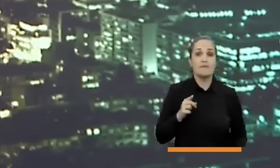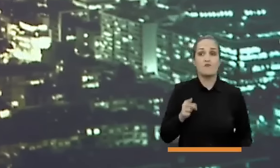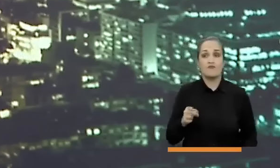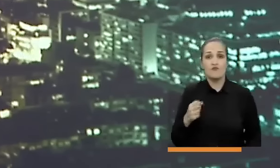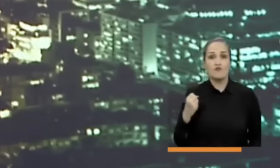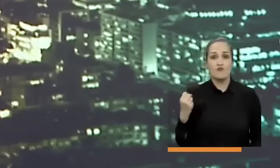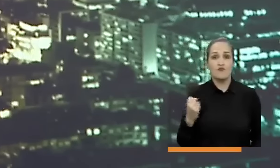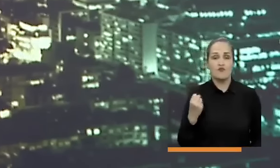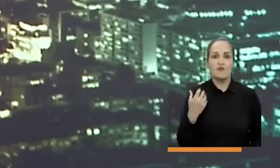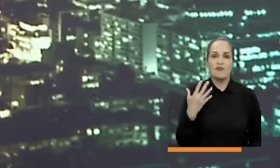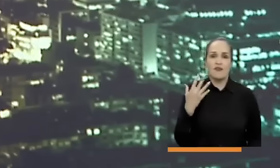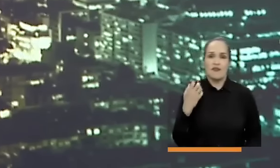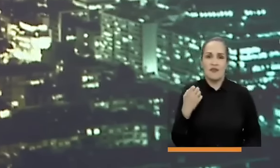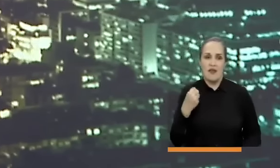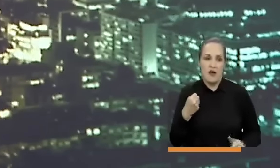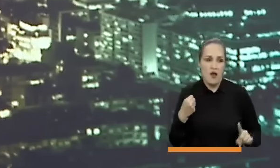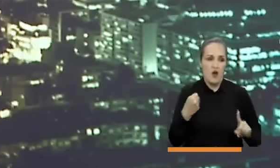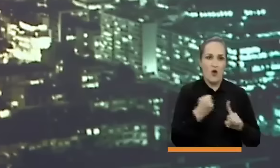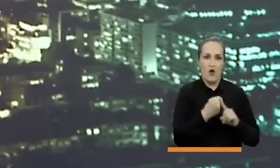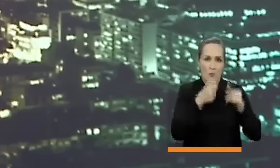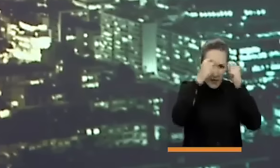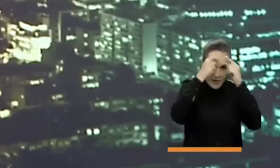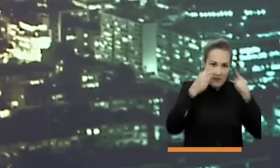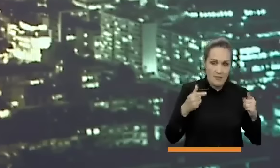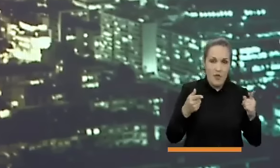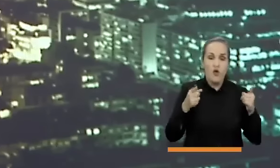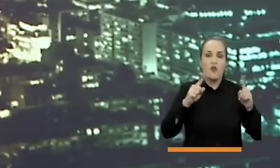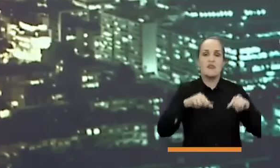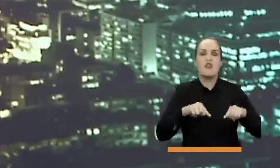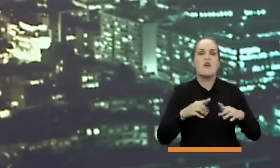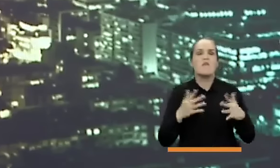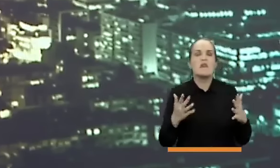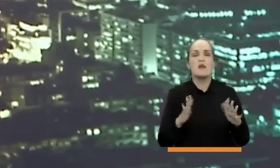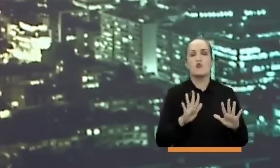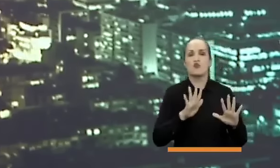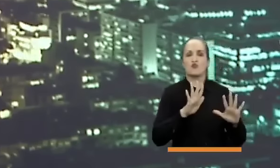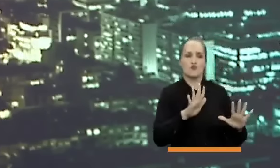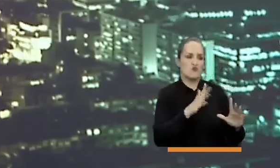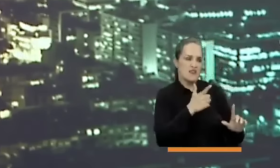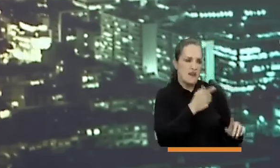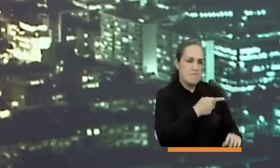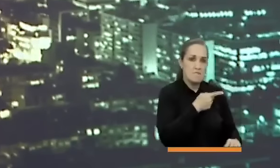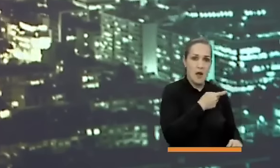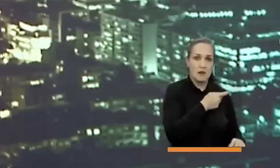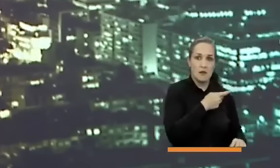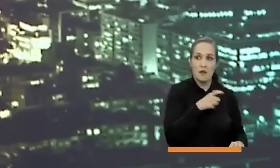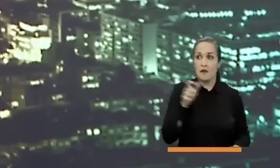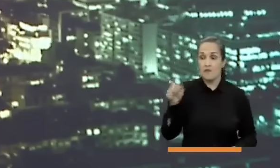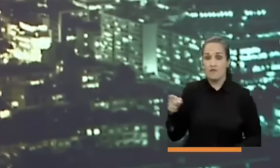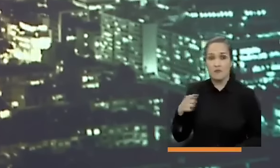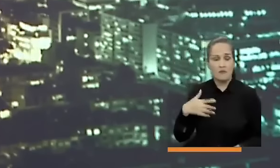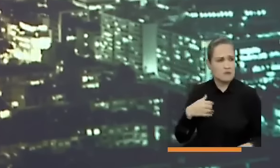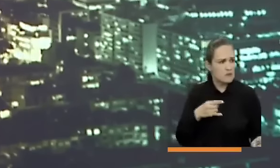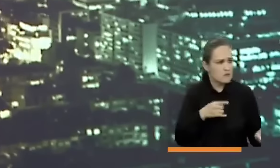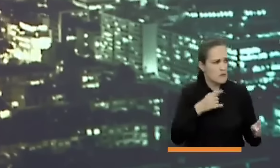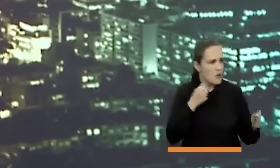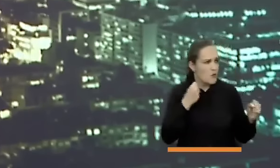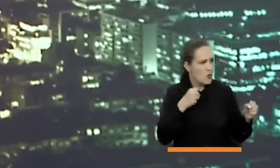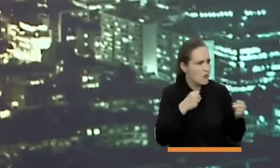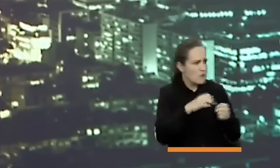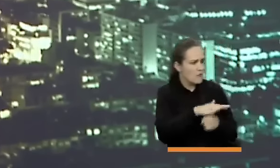y magnicidio en su contra en el comunicado el bloque latinoamericano informa que sigue con preocupación